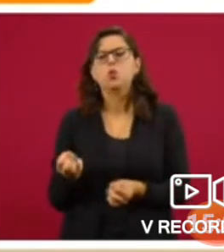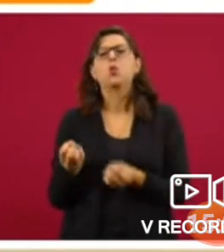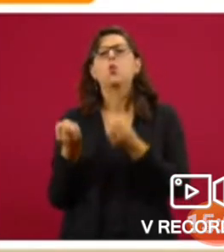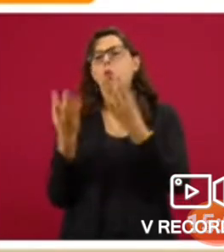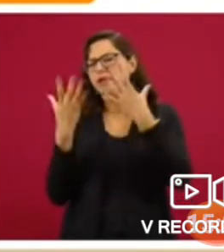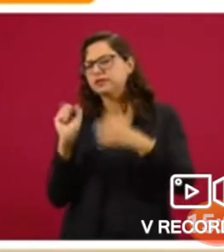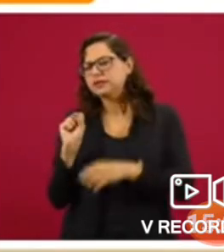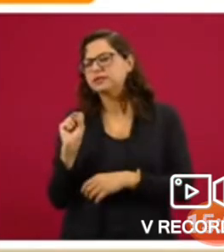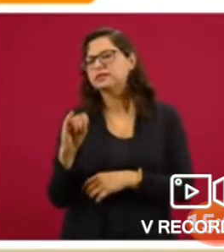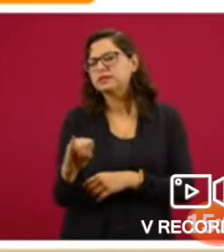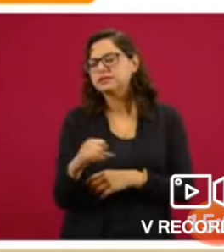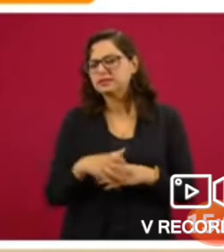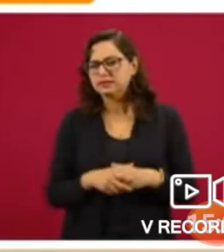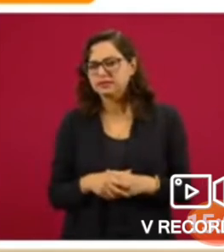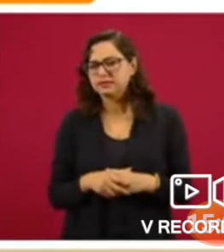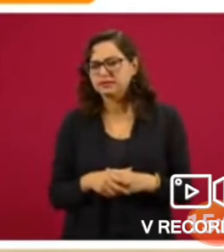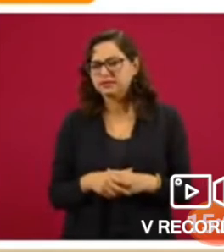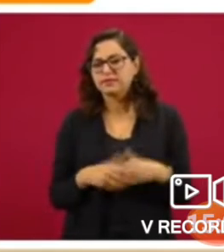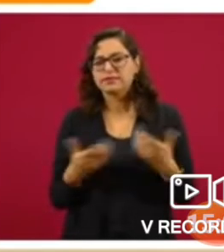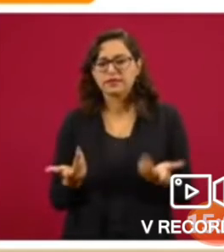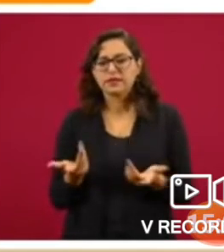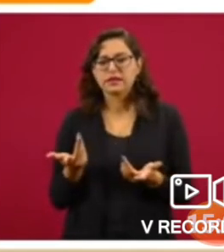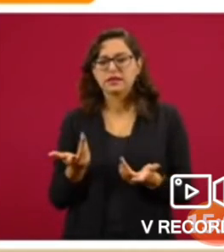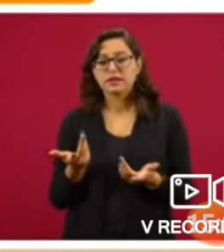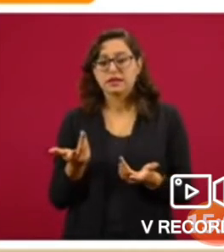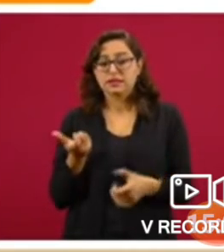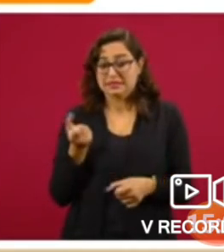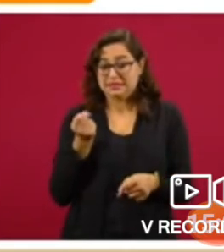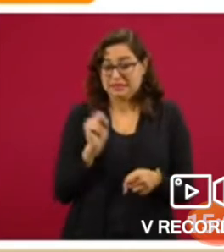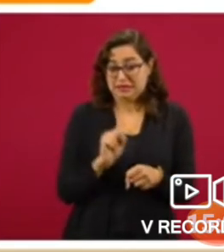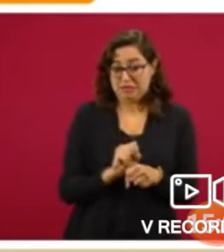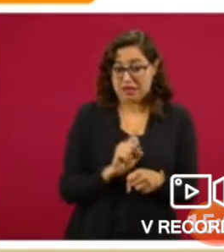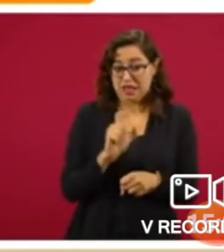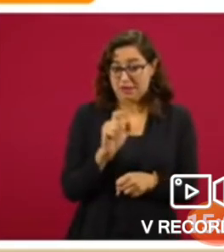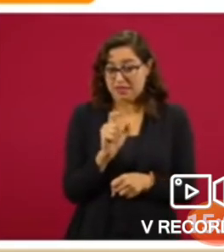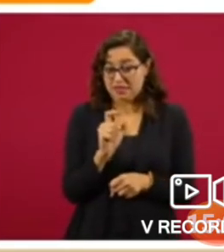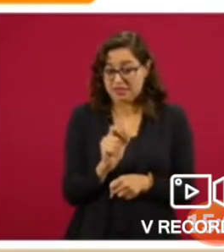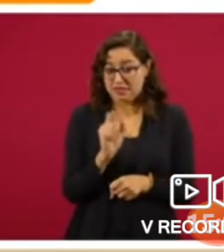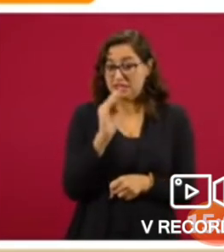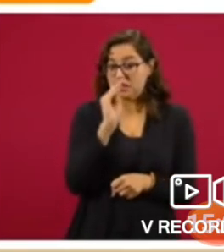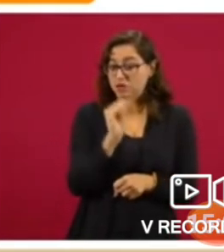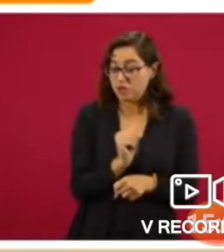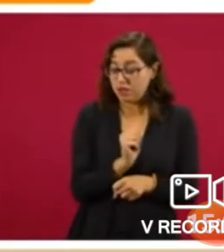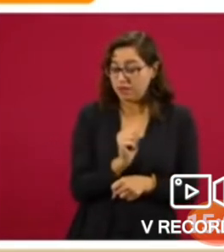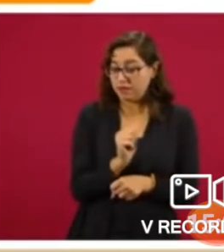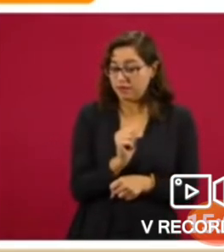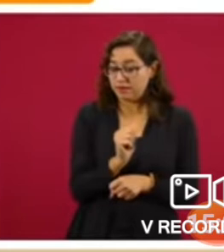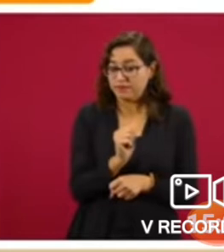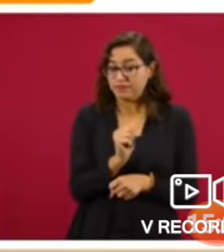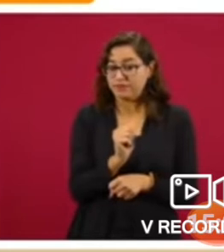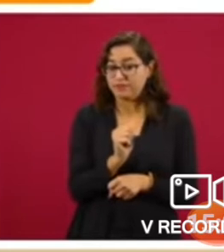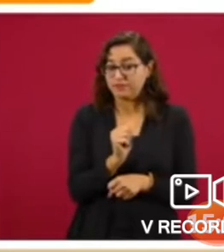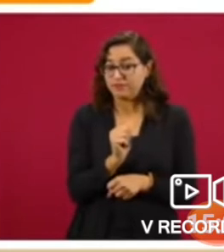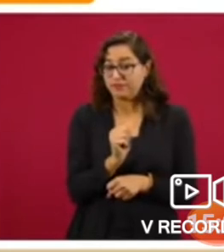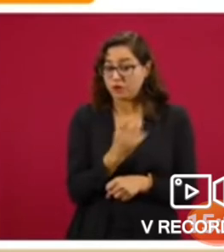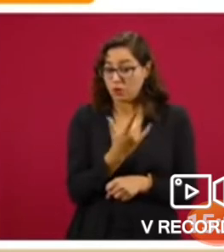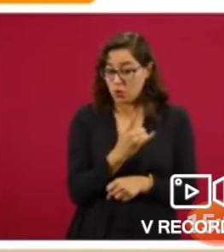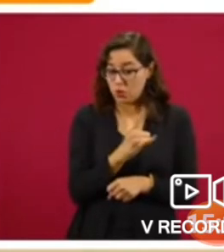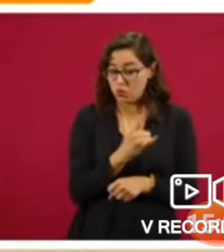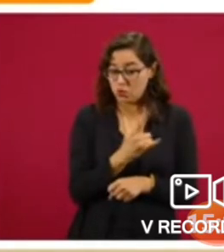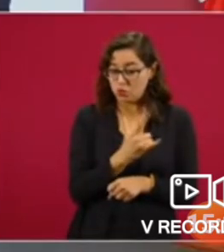resultaron positivas. En la semana 29, momento máximo de la transmisión en México, a finales de